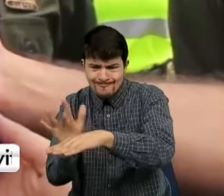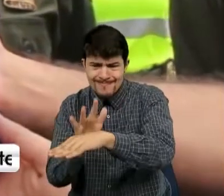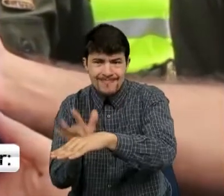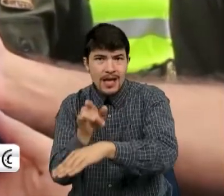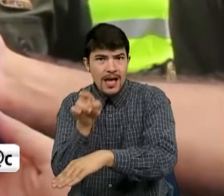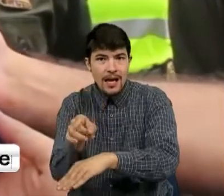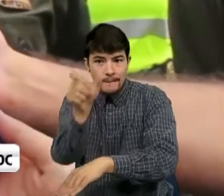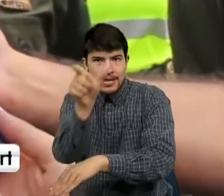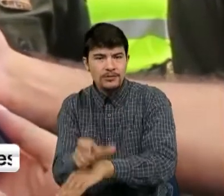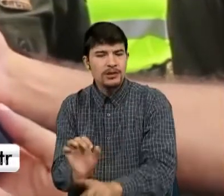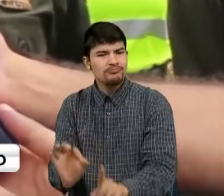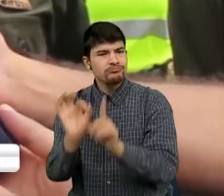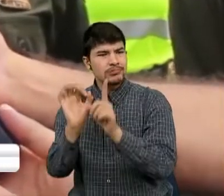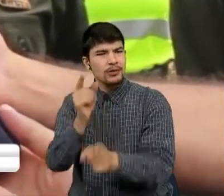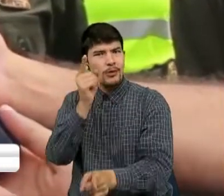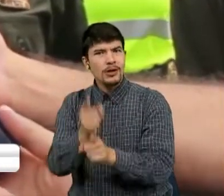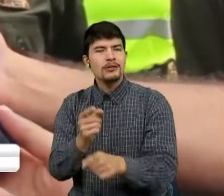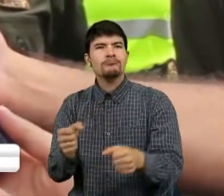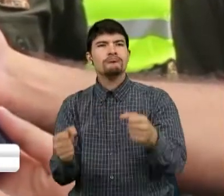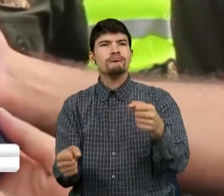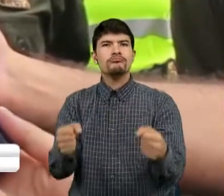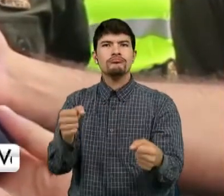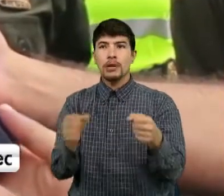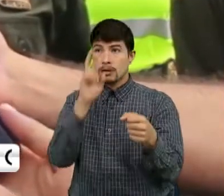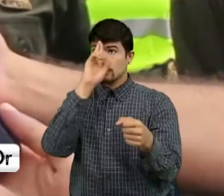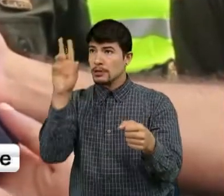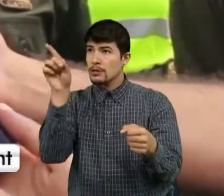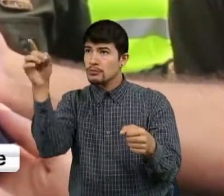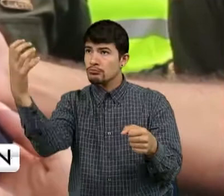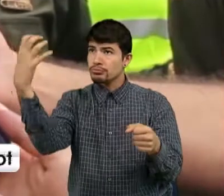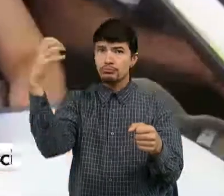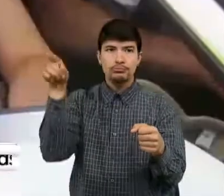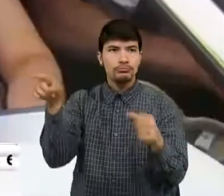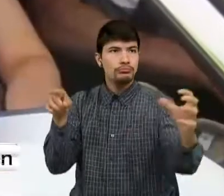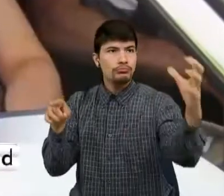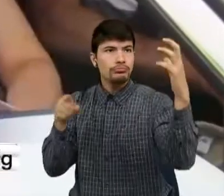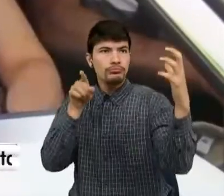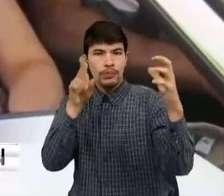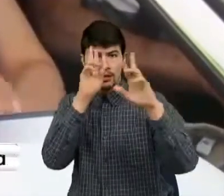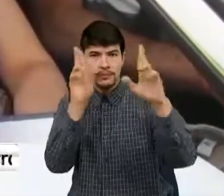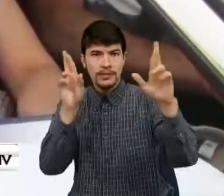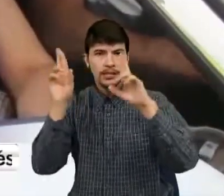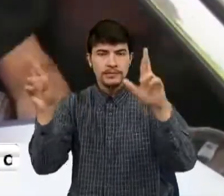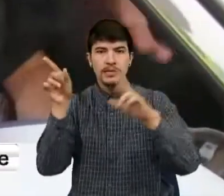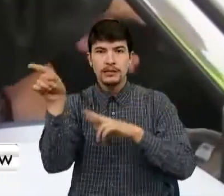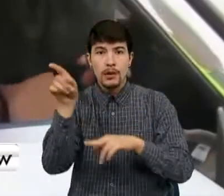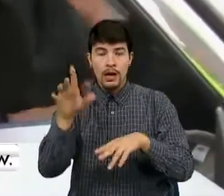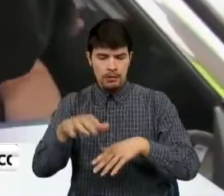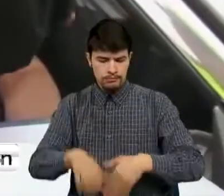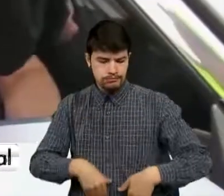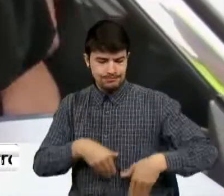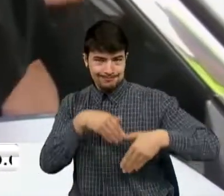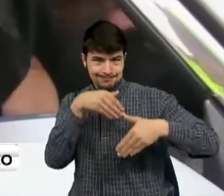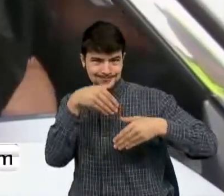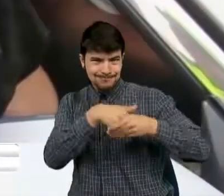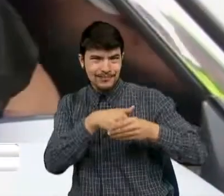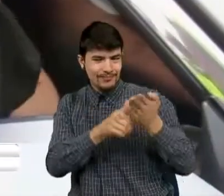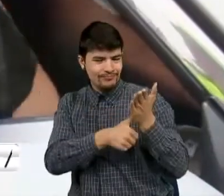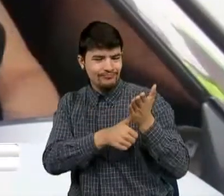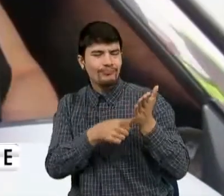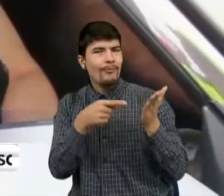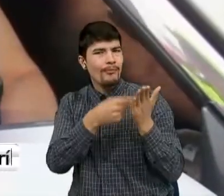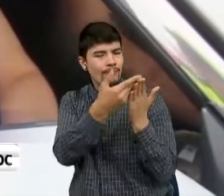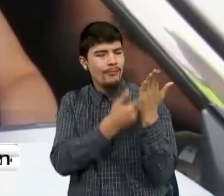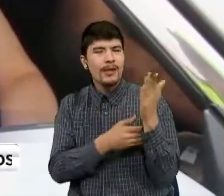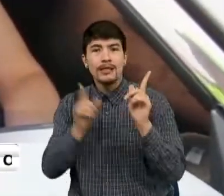conductor que va al día conductor que respeta las señales de tránsito al conductor que lleva los documentos al día al conductor que